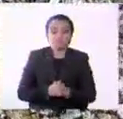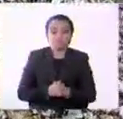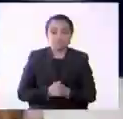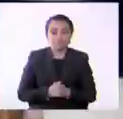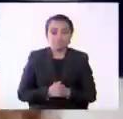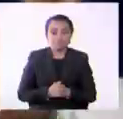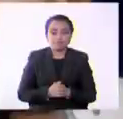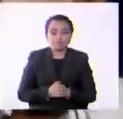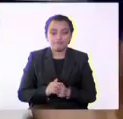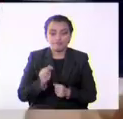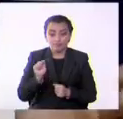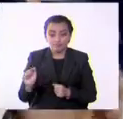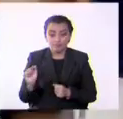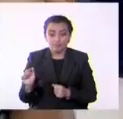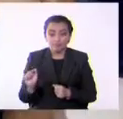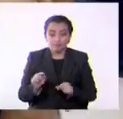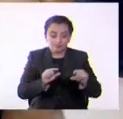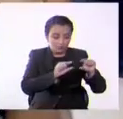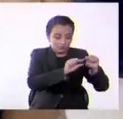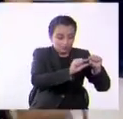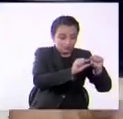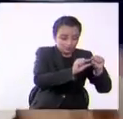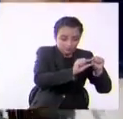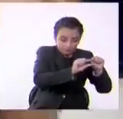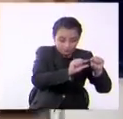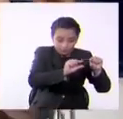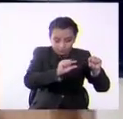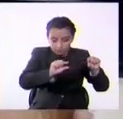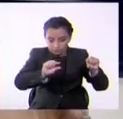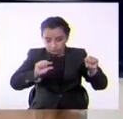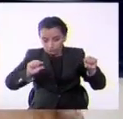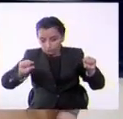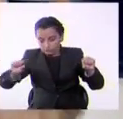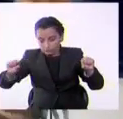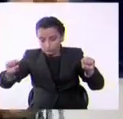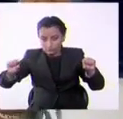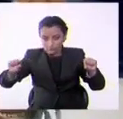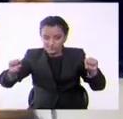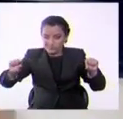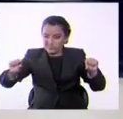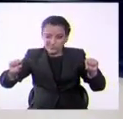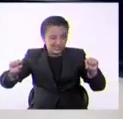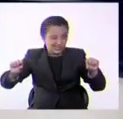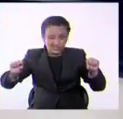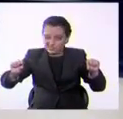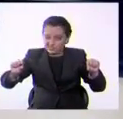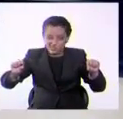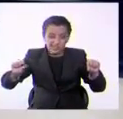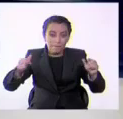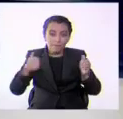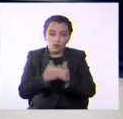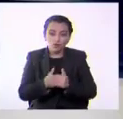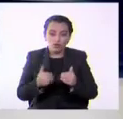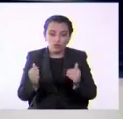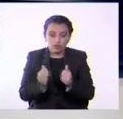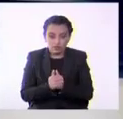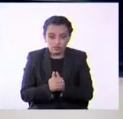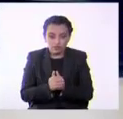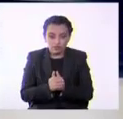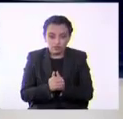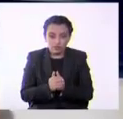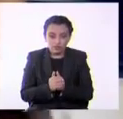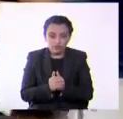Estos ciclos lineales de producción y de consumo tienen serios problemas con el equilibrio